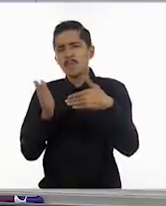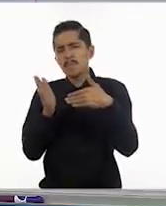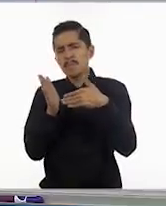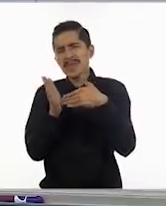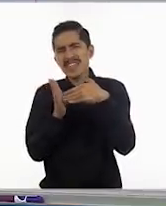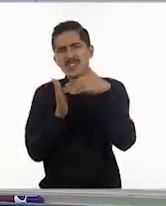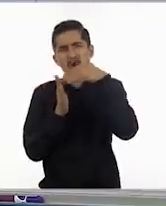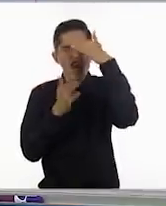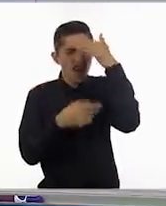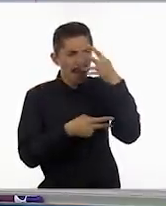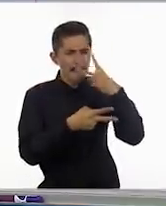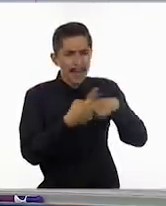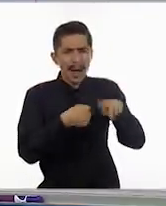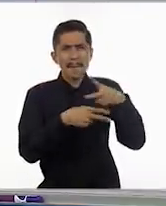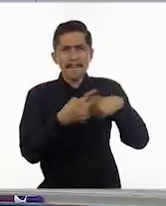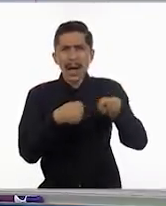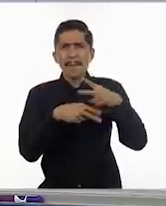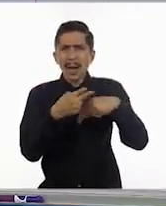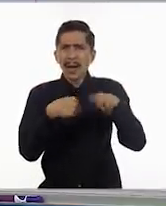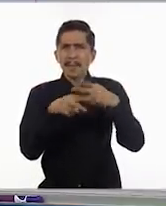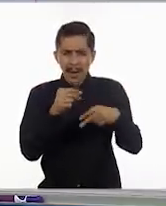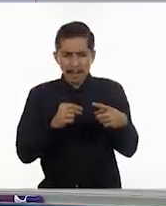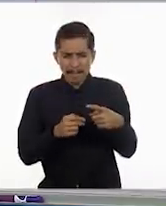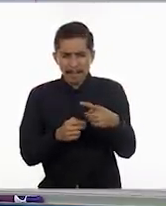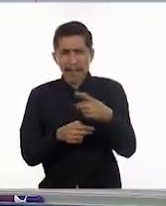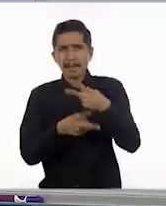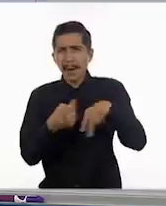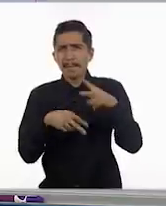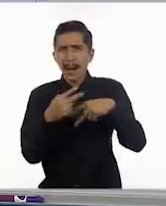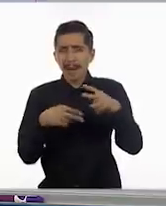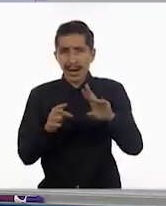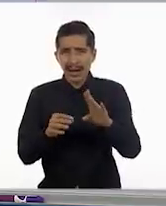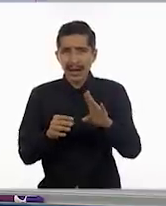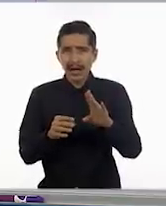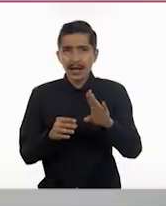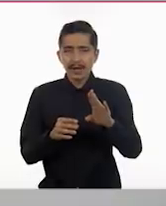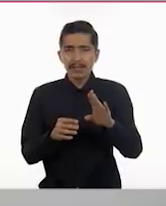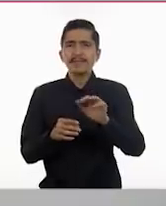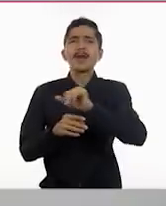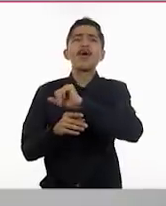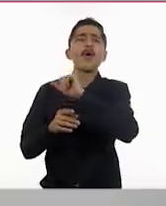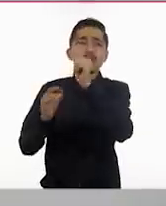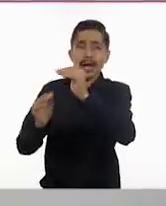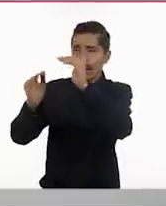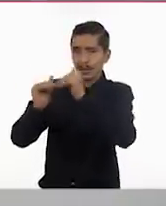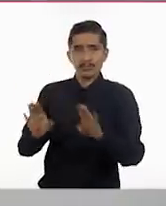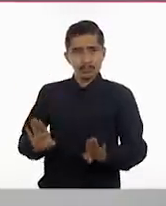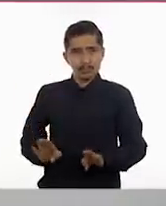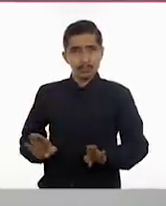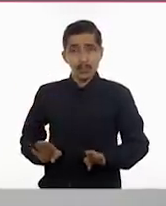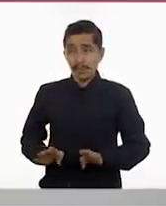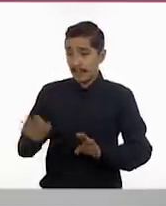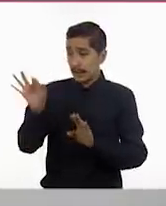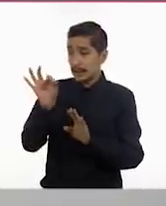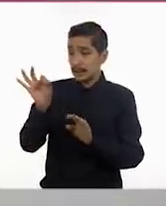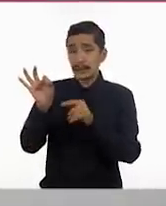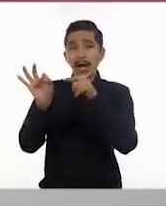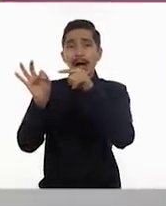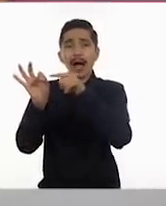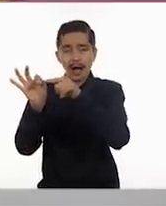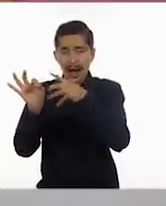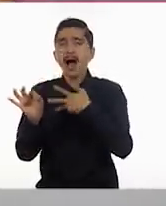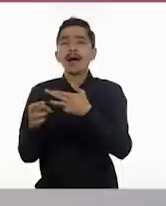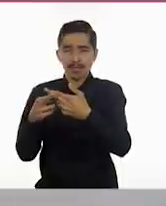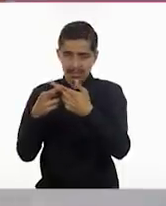constante. Muy bien. Otra característica es la de las reservas nutritivas. El óvulo sí tiene y